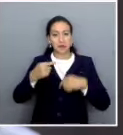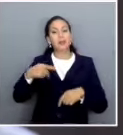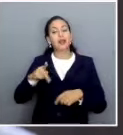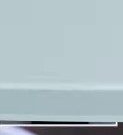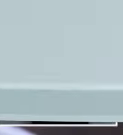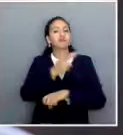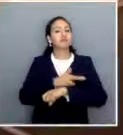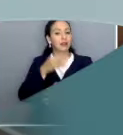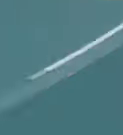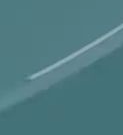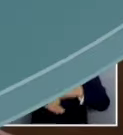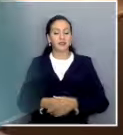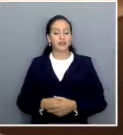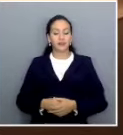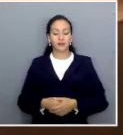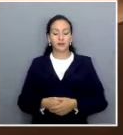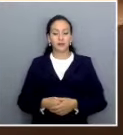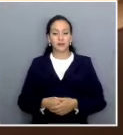García.